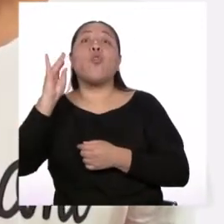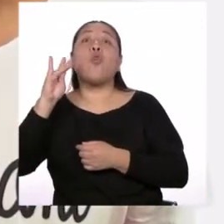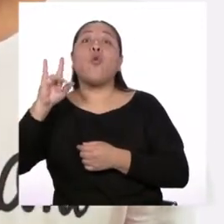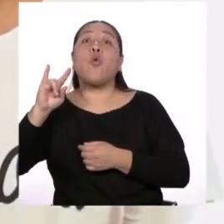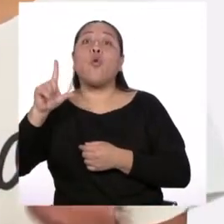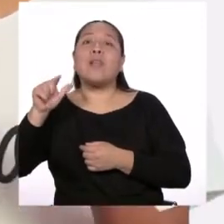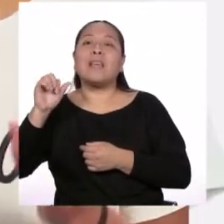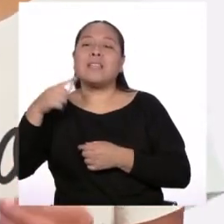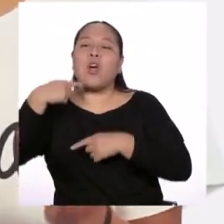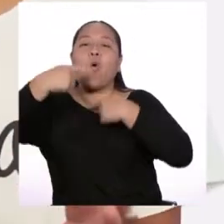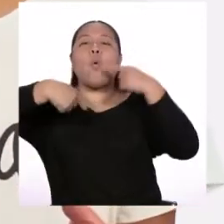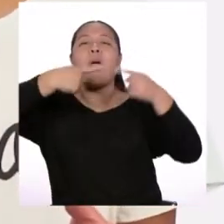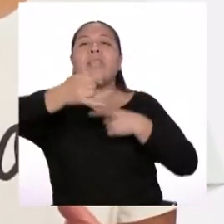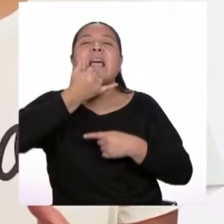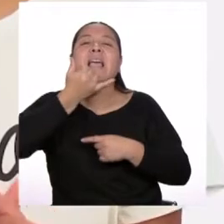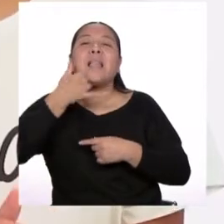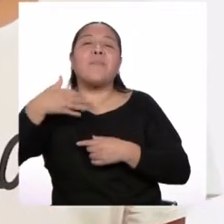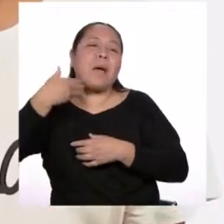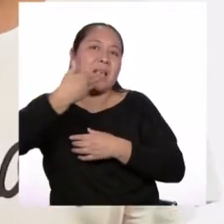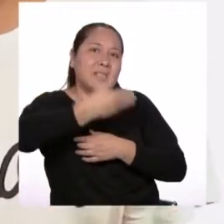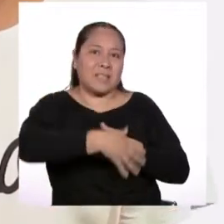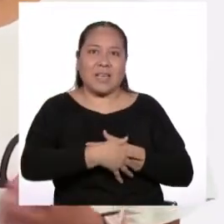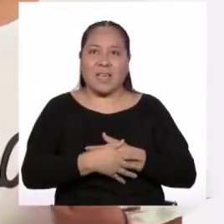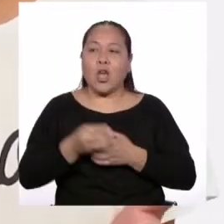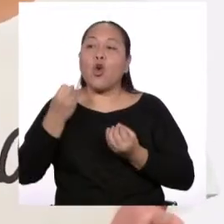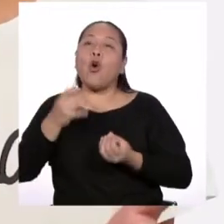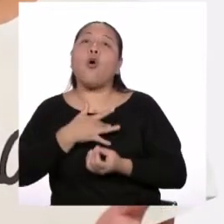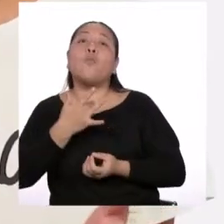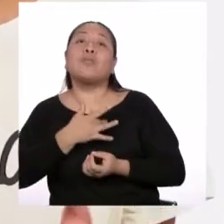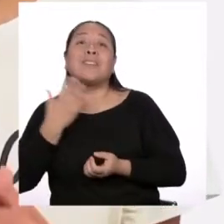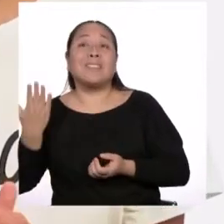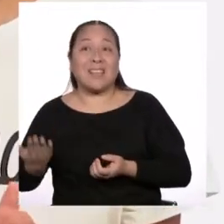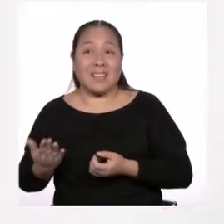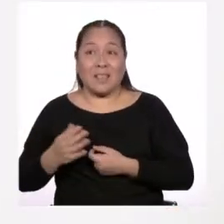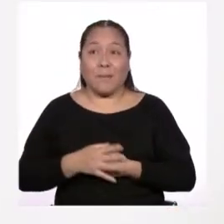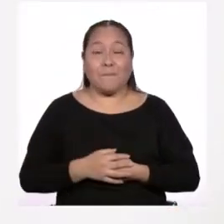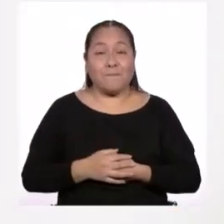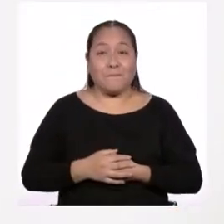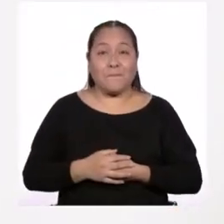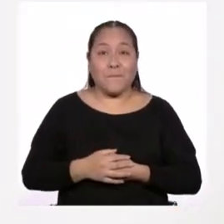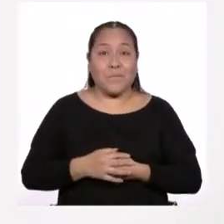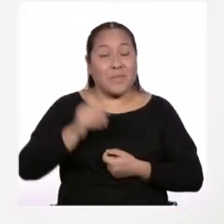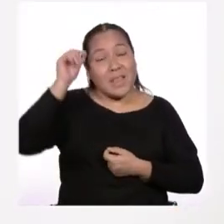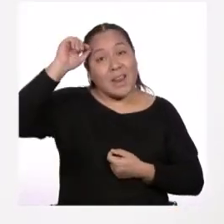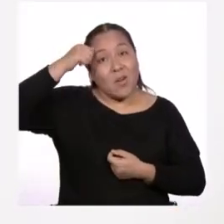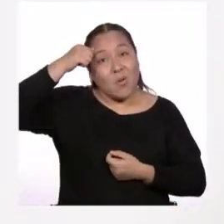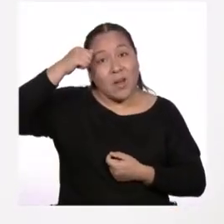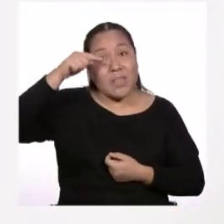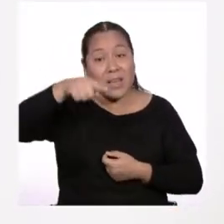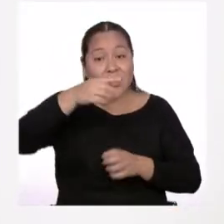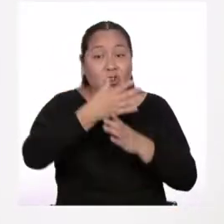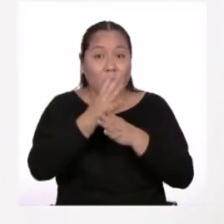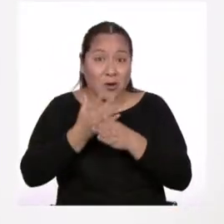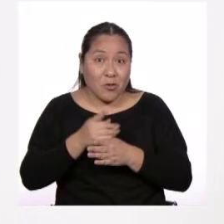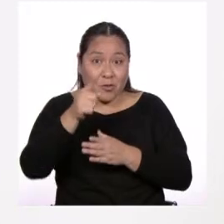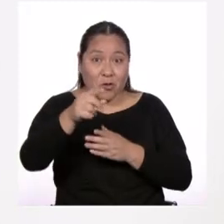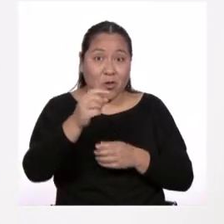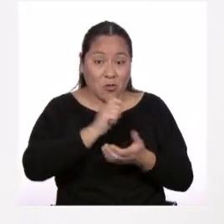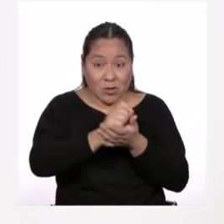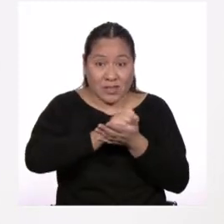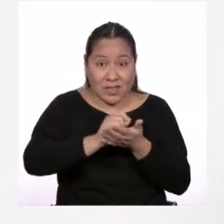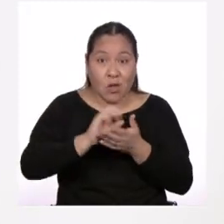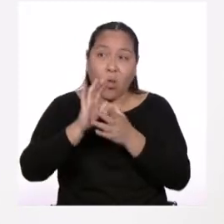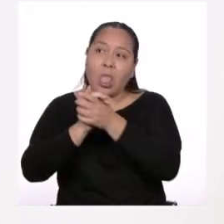el que le cuente lo que está atravesando y cómo se siente al respecto. Recuerden que pueden compartir sus trabajos con